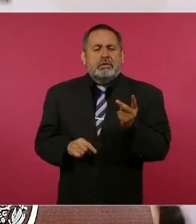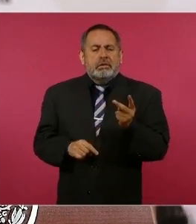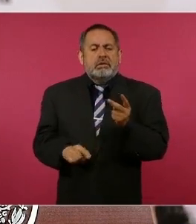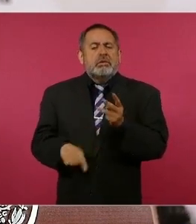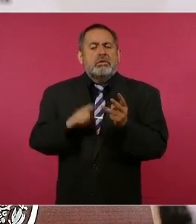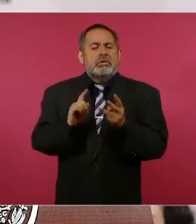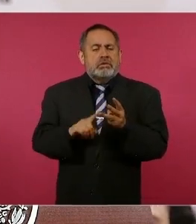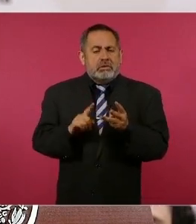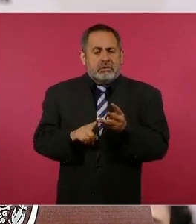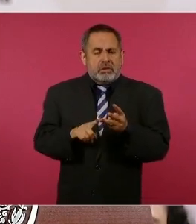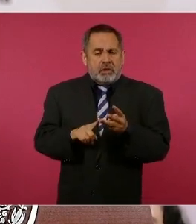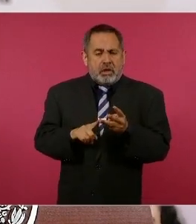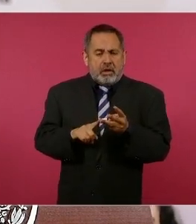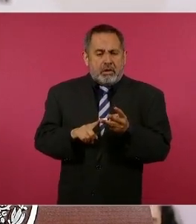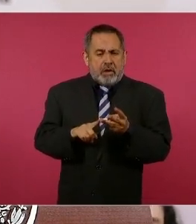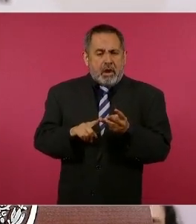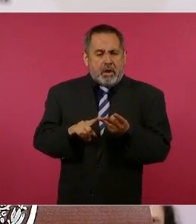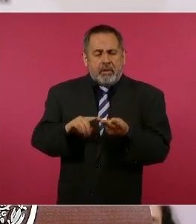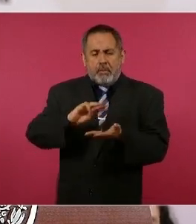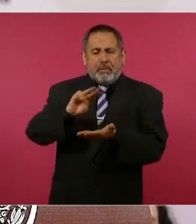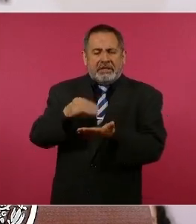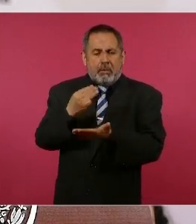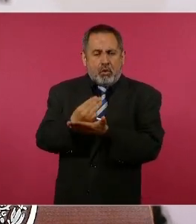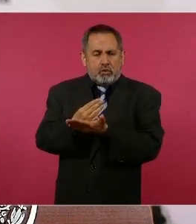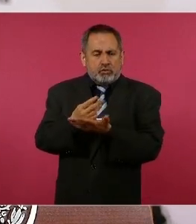y otro en Matamoros.